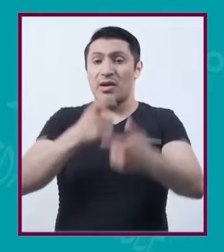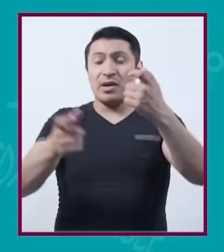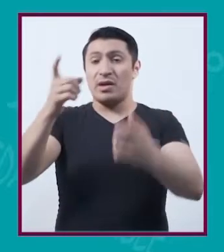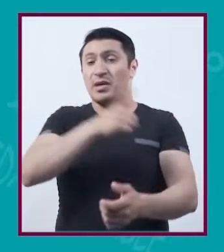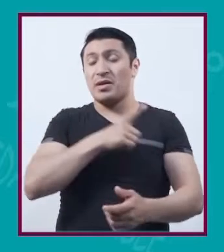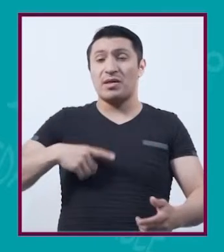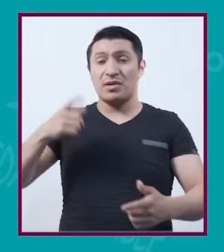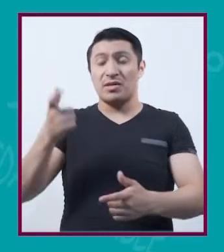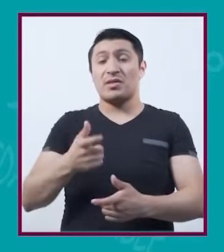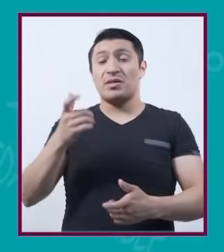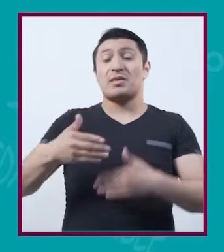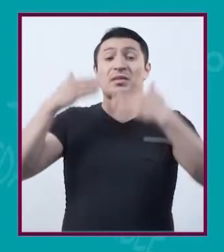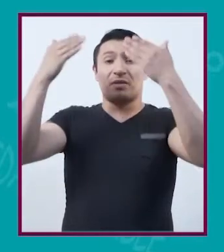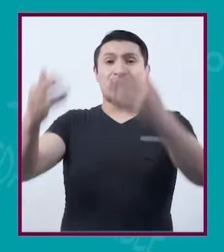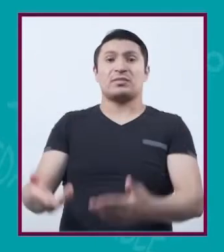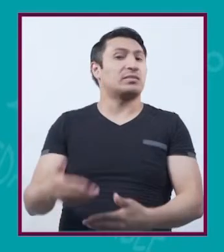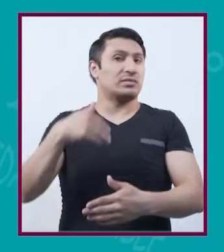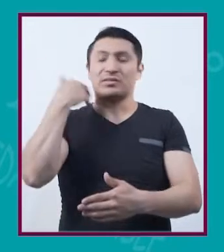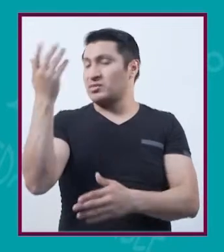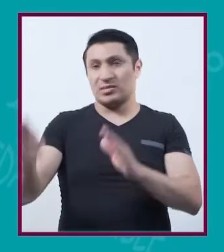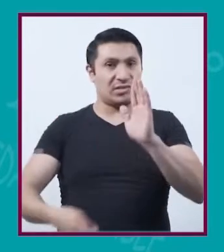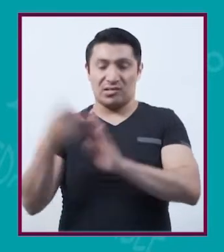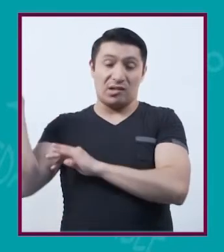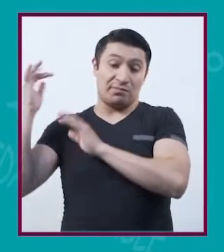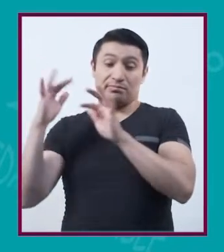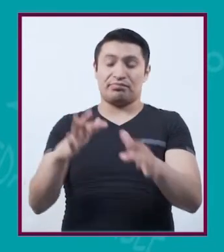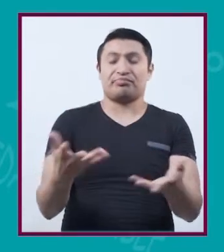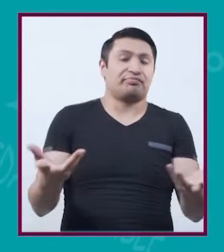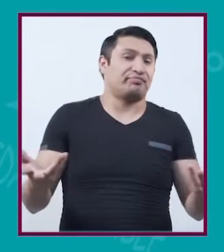externa. Nadie quería otra invasión extranjera.